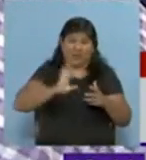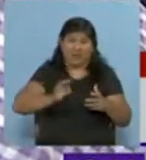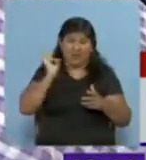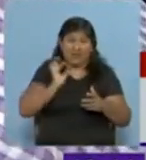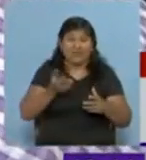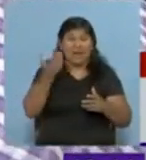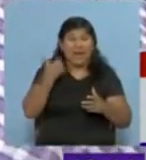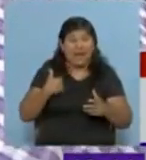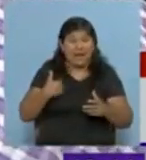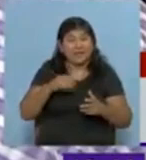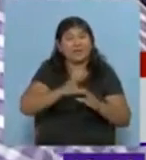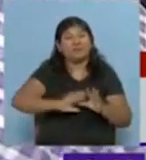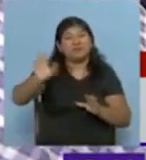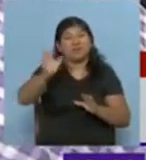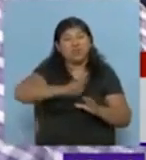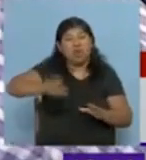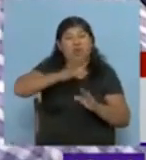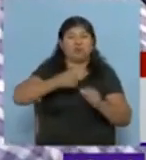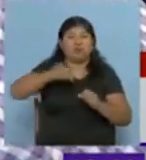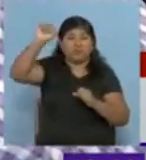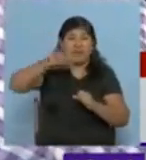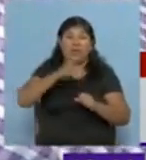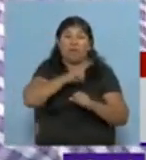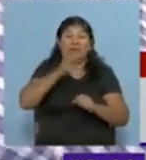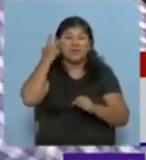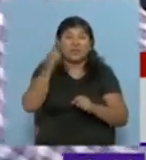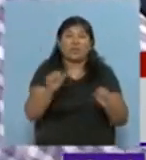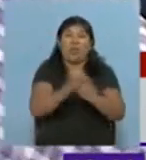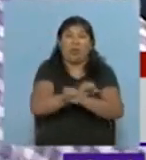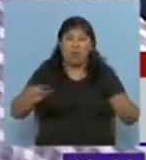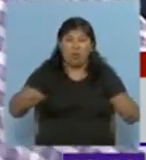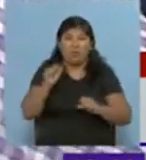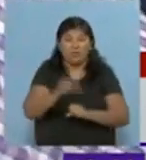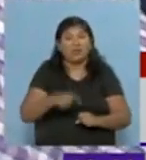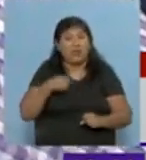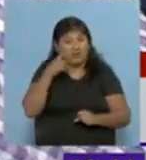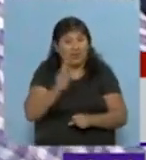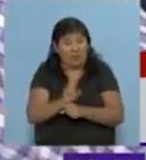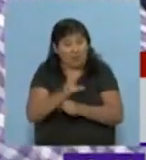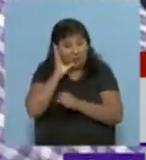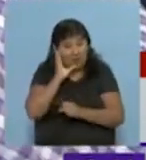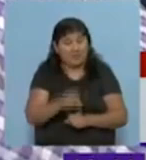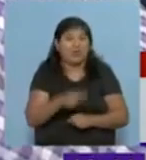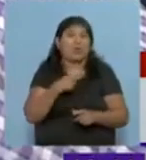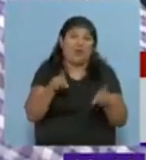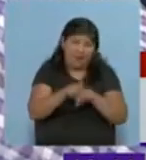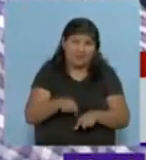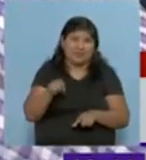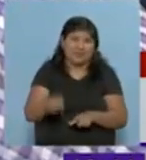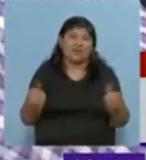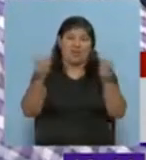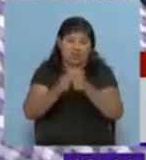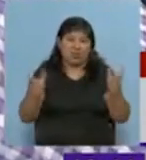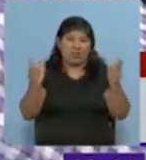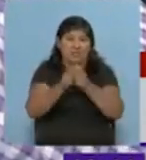semejante golpe que hubo, ¿no es cierto?, el año 2018. Esperamos que esto no sea así y bueno, de todas maneras, esto